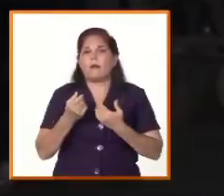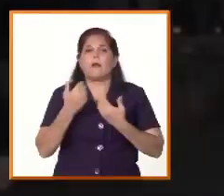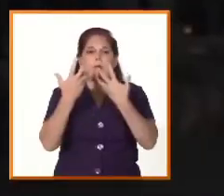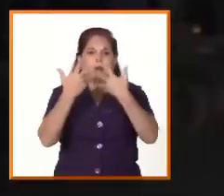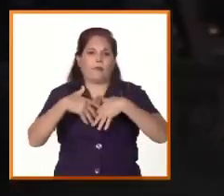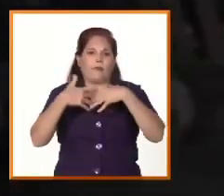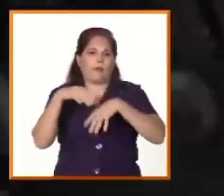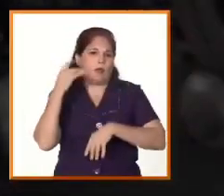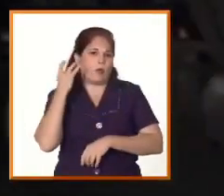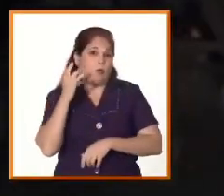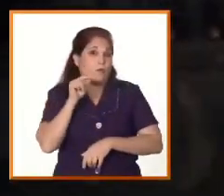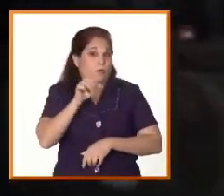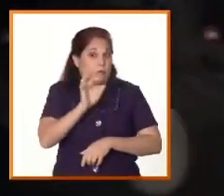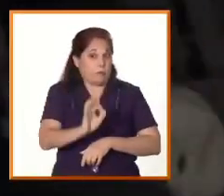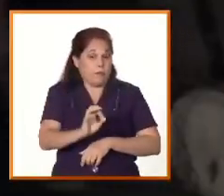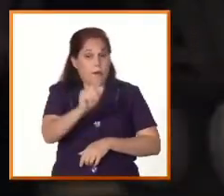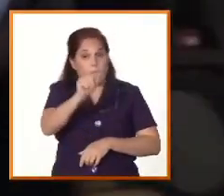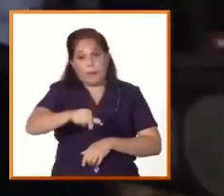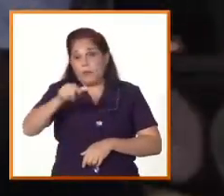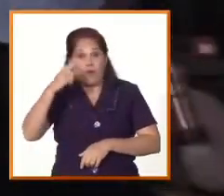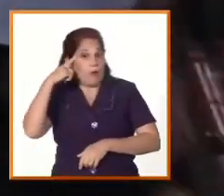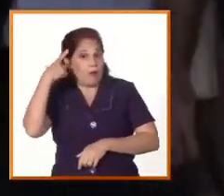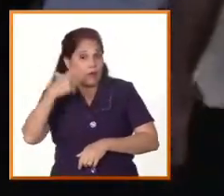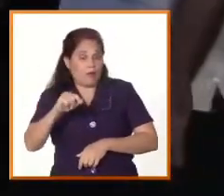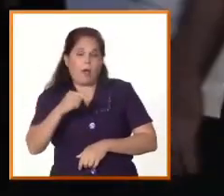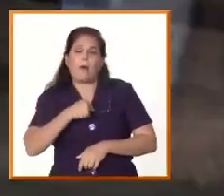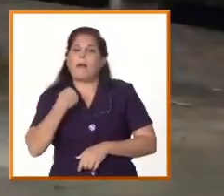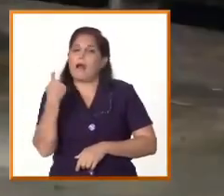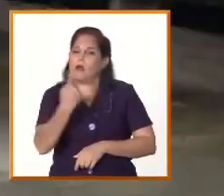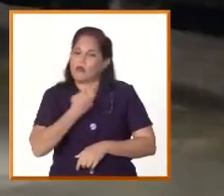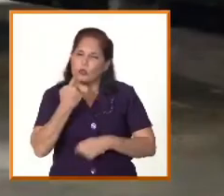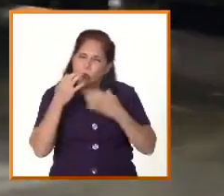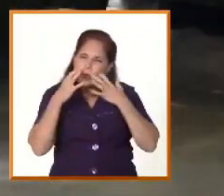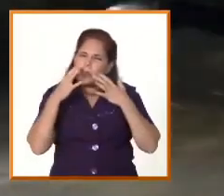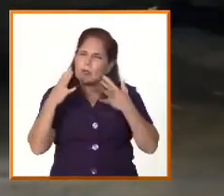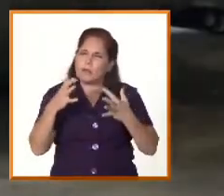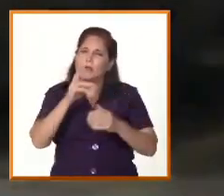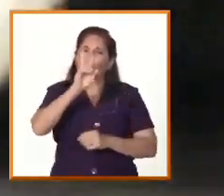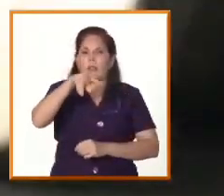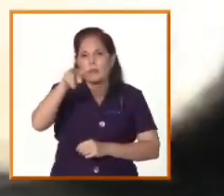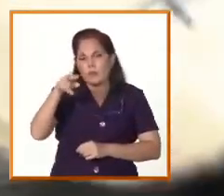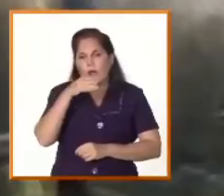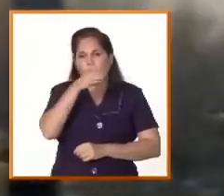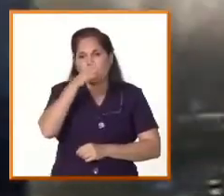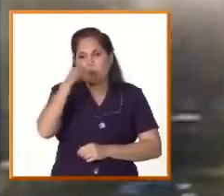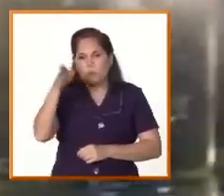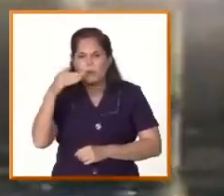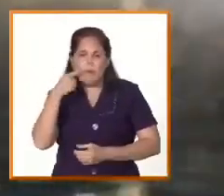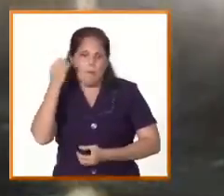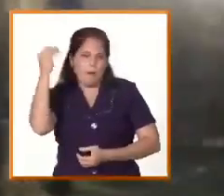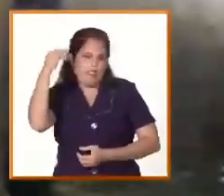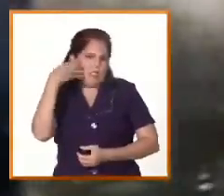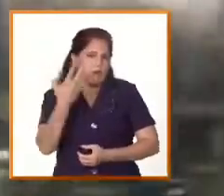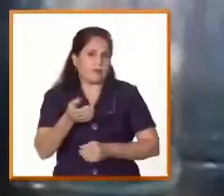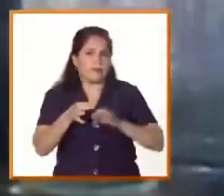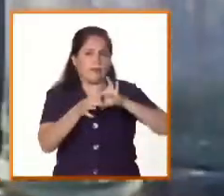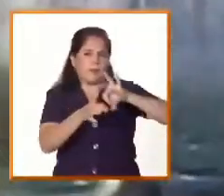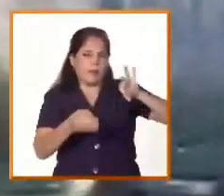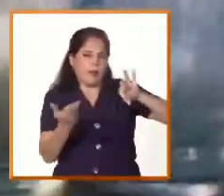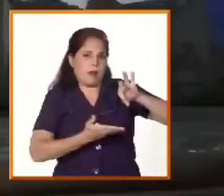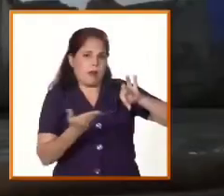evidentemente reduzco después en una mejor disponibilidad